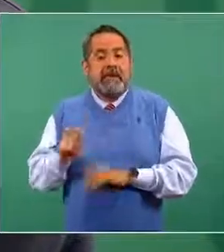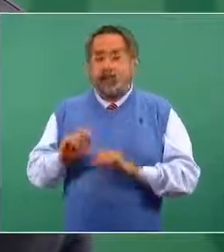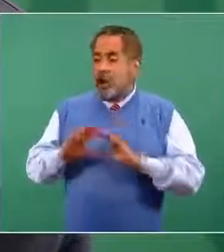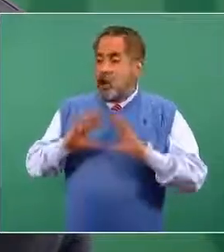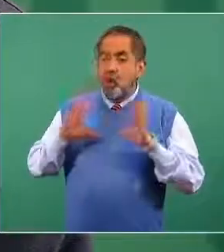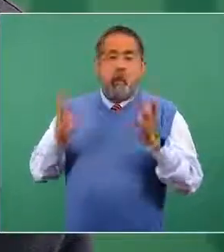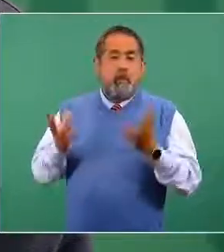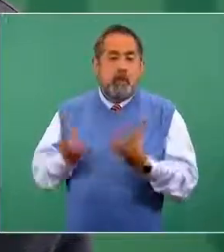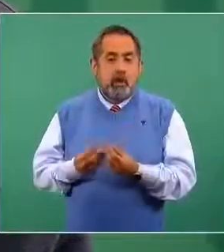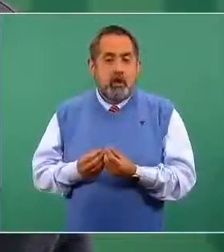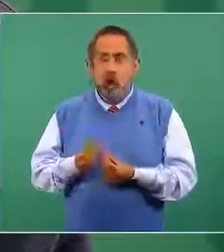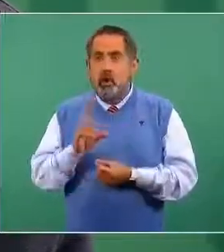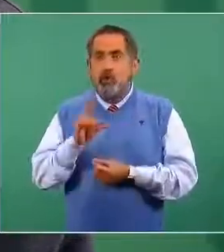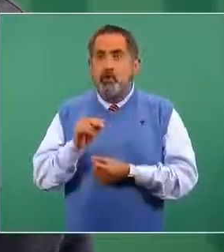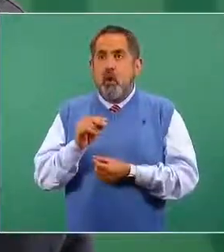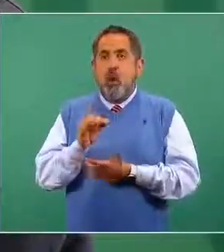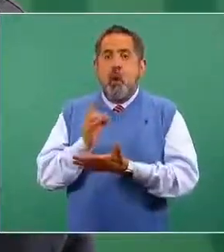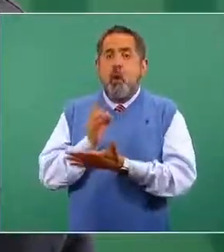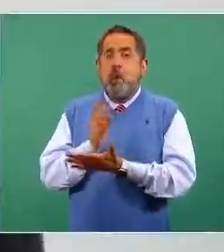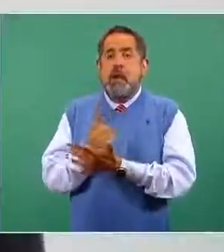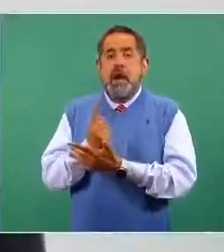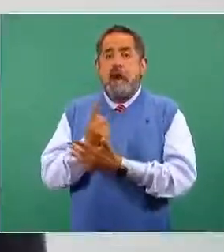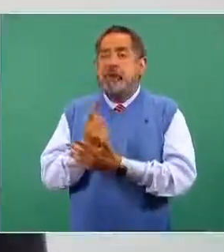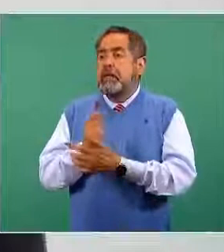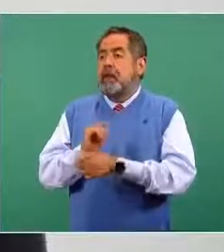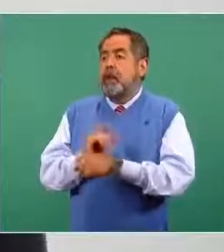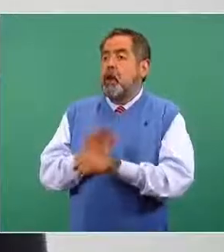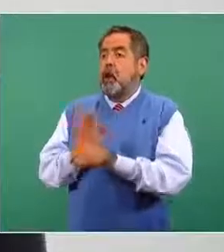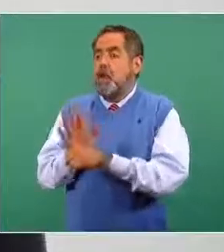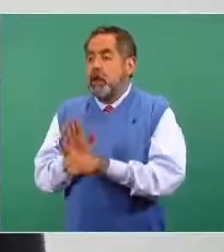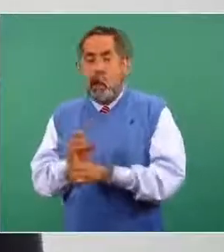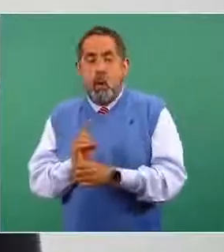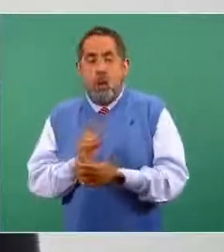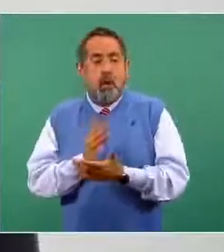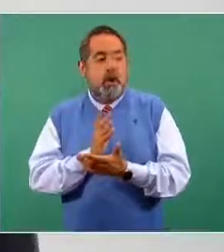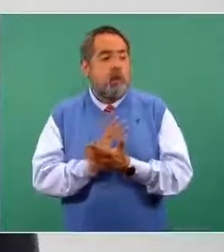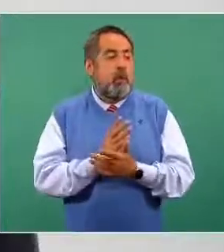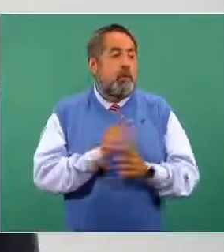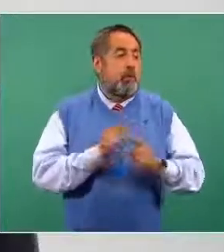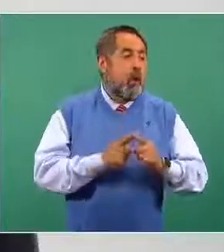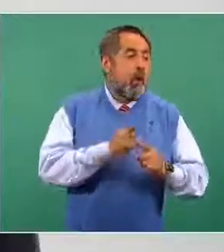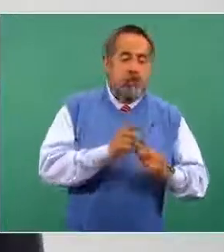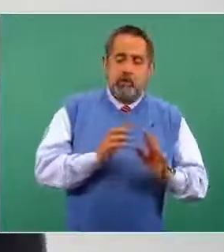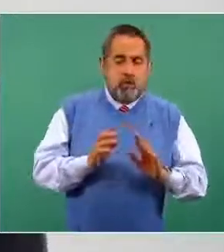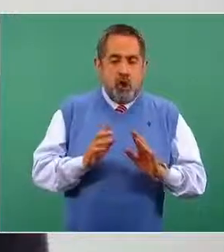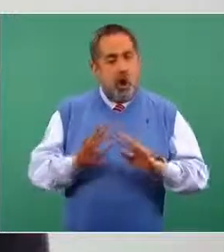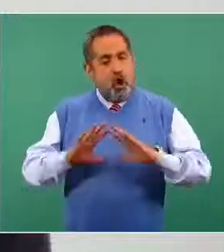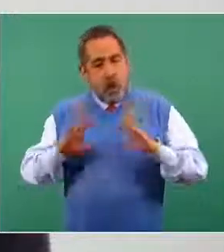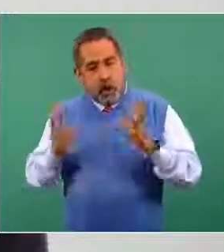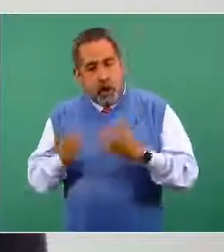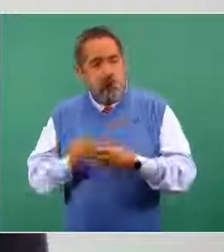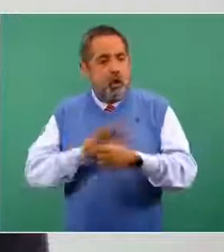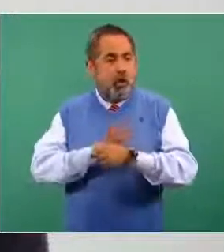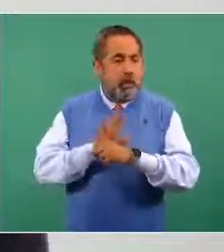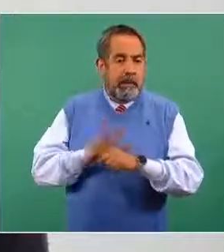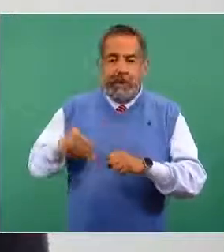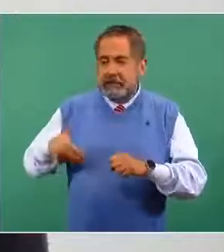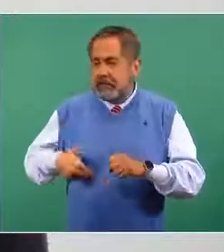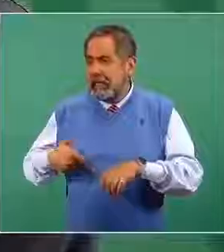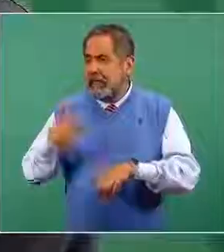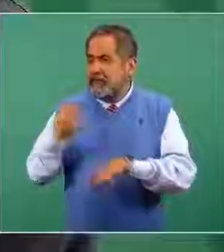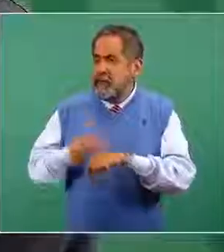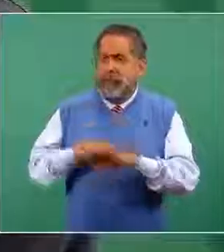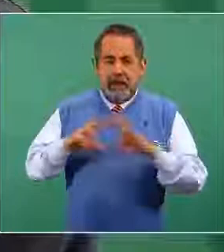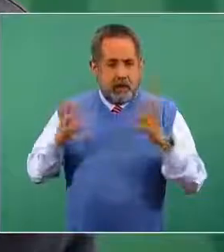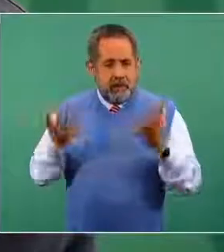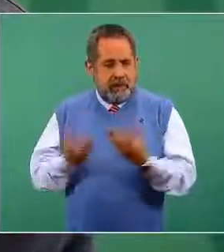las causas. No estamos hablando todavía de posiblemente las personas que fallecieron por COVID, ¿sí? Cuando ustedes vean los números o